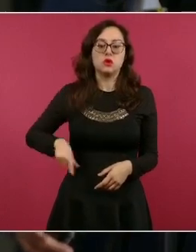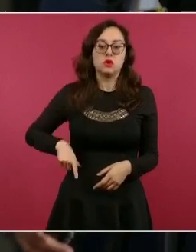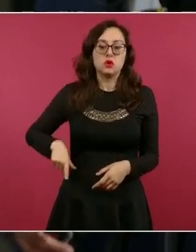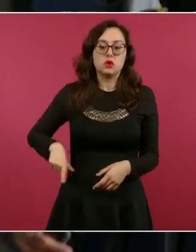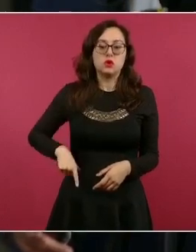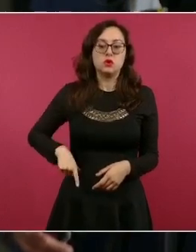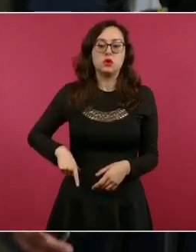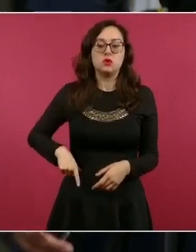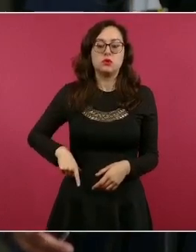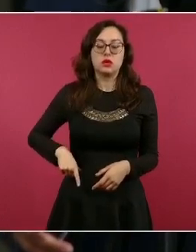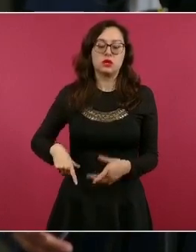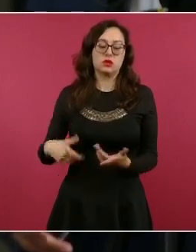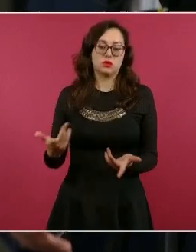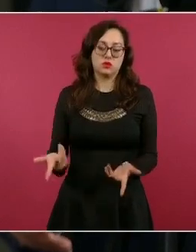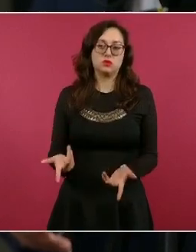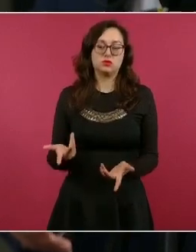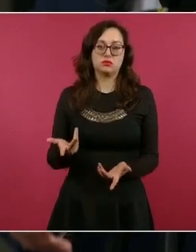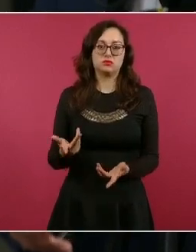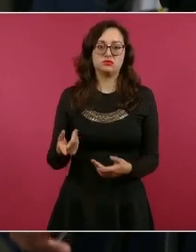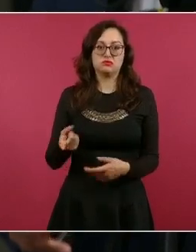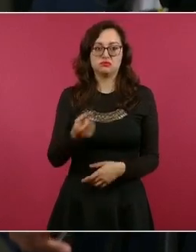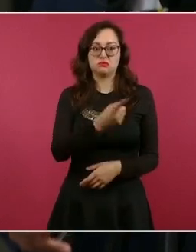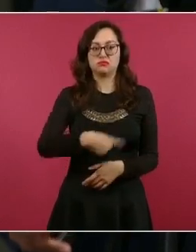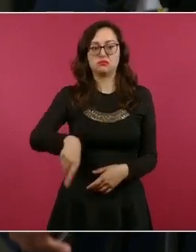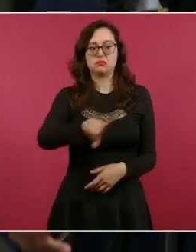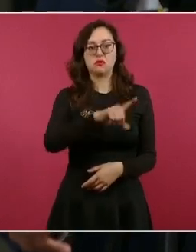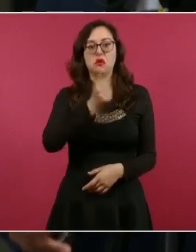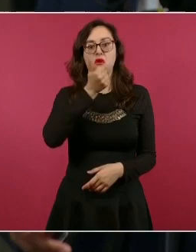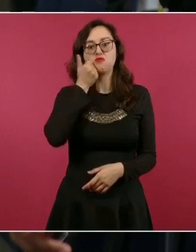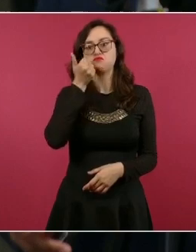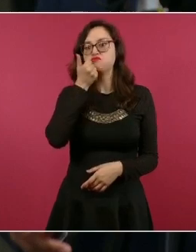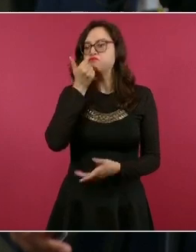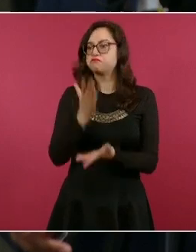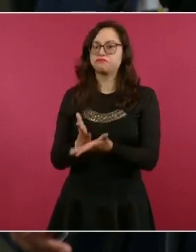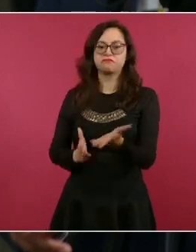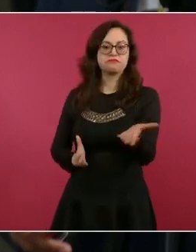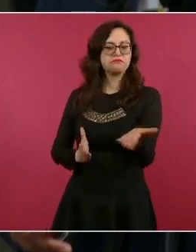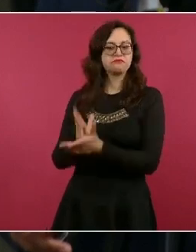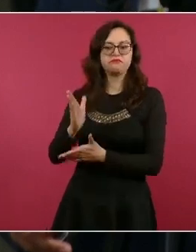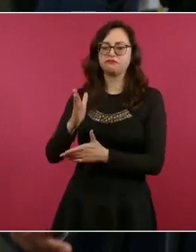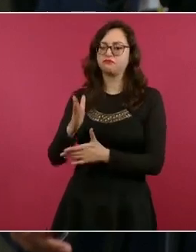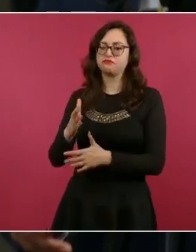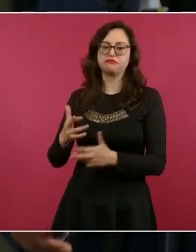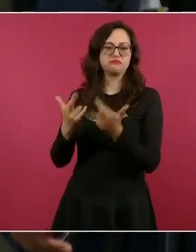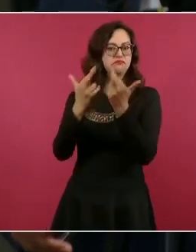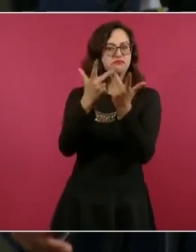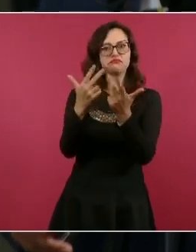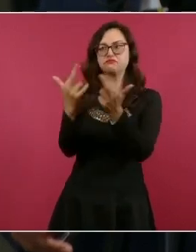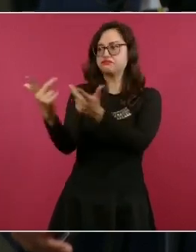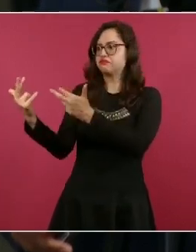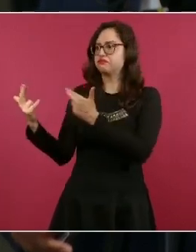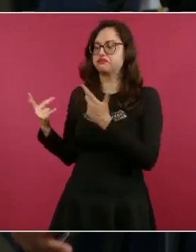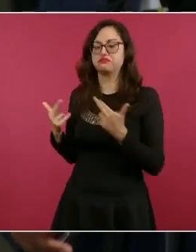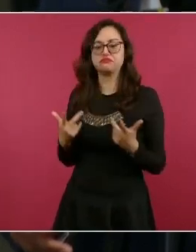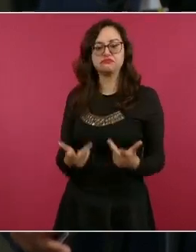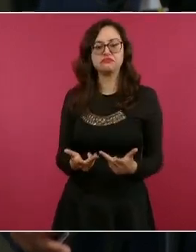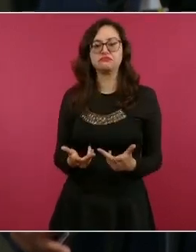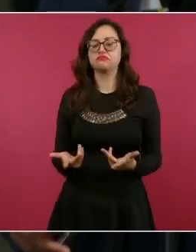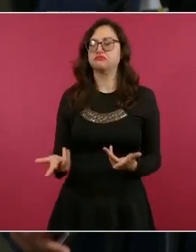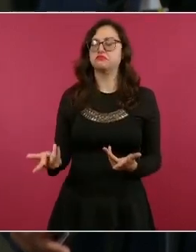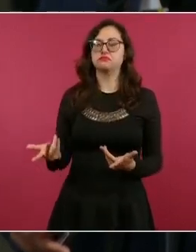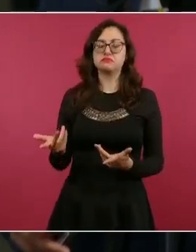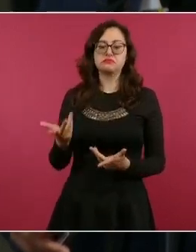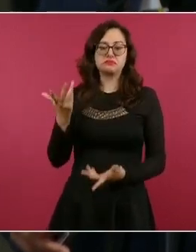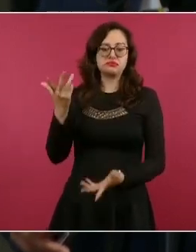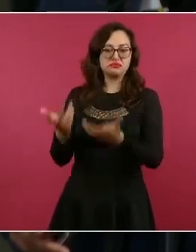el edificio del gobierno del estado, pues nuevamente se presentaron, irrumpieron, lanzaron